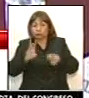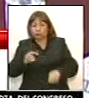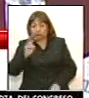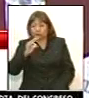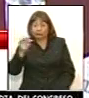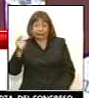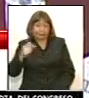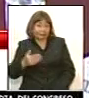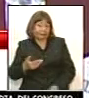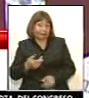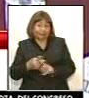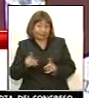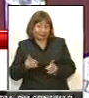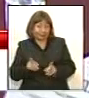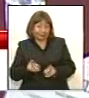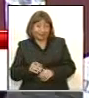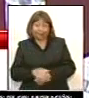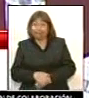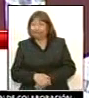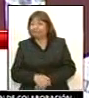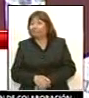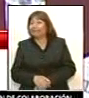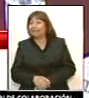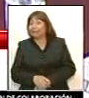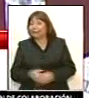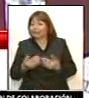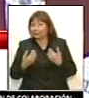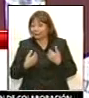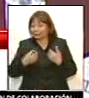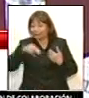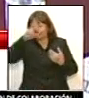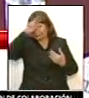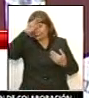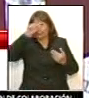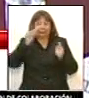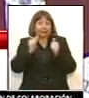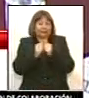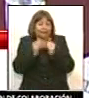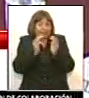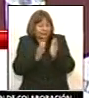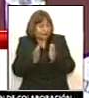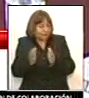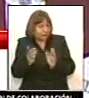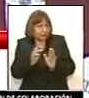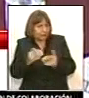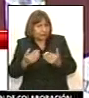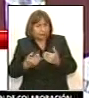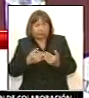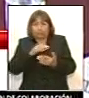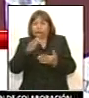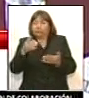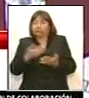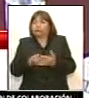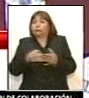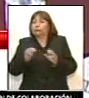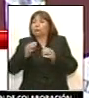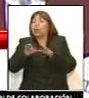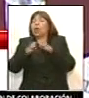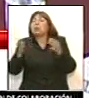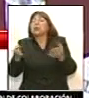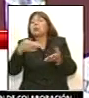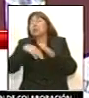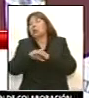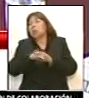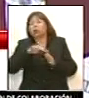Sin embargo, el que Perú tenga una política migratoria con restricciones, no le da todos los beneficios simplemente porque inmigró, le abrió la puerta y